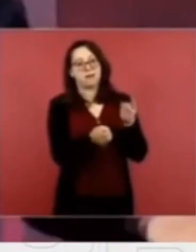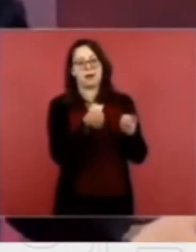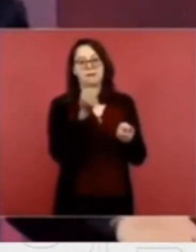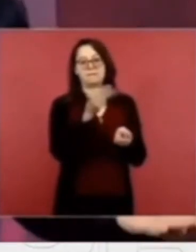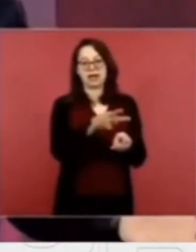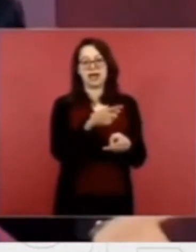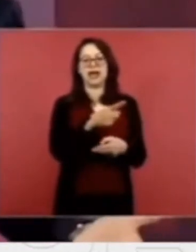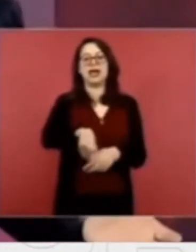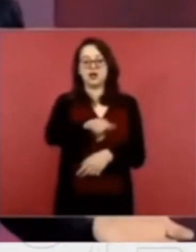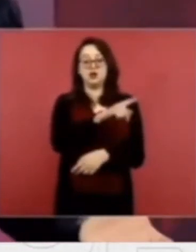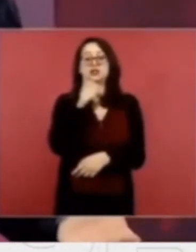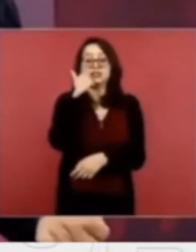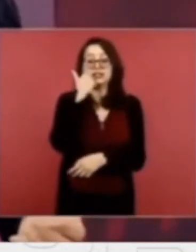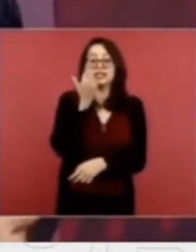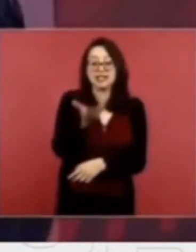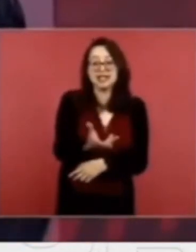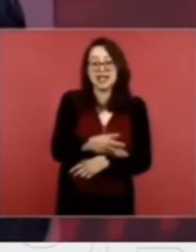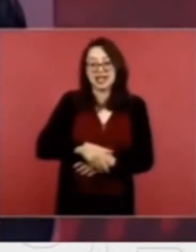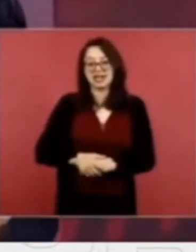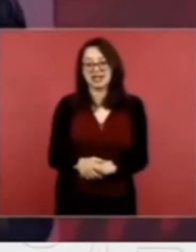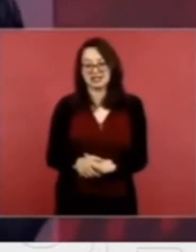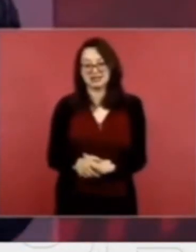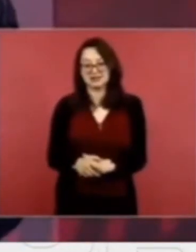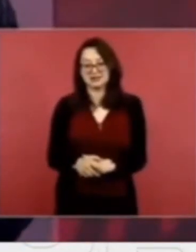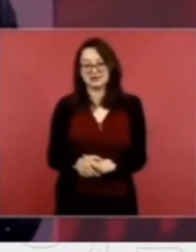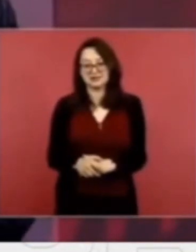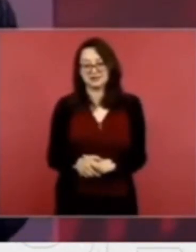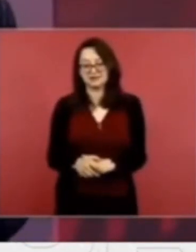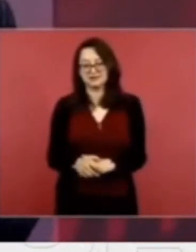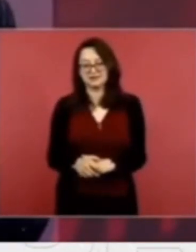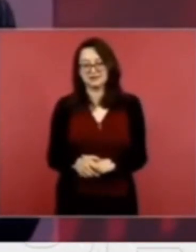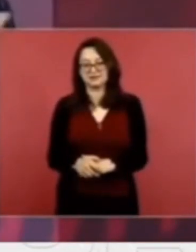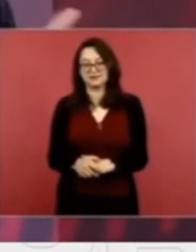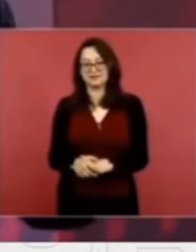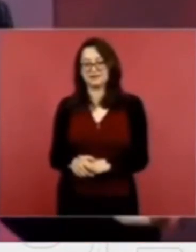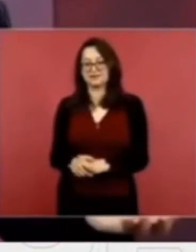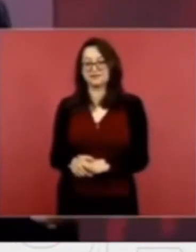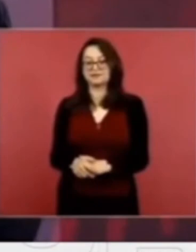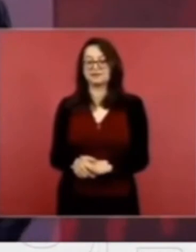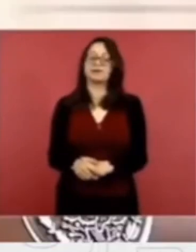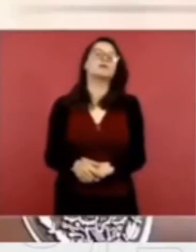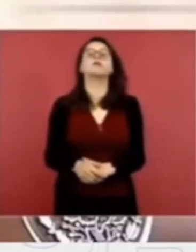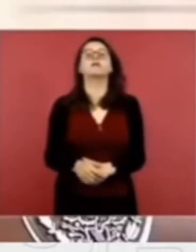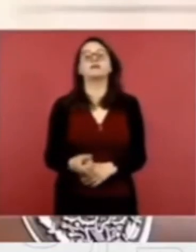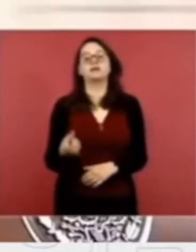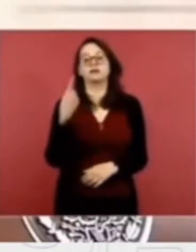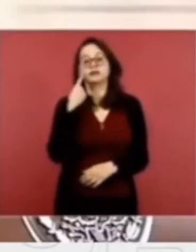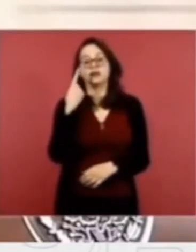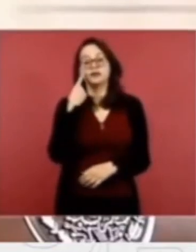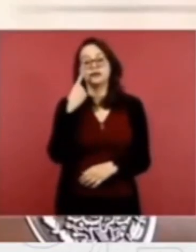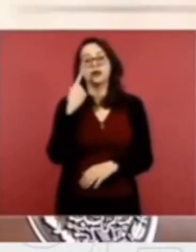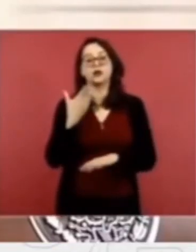Tan es así de que apenas terminó Cedillo